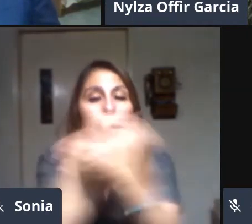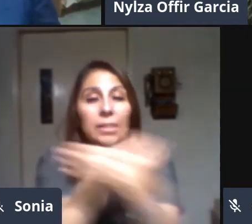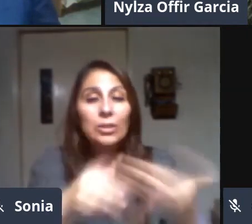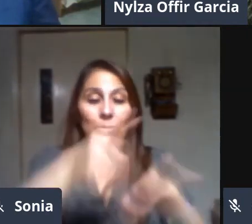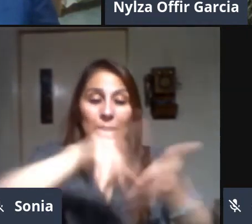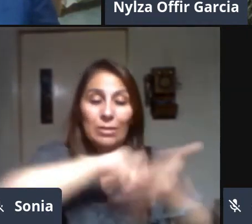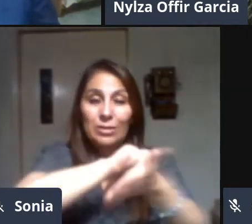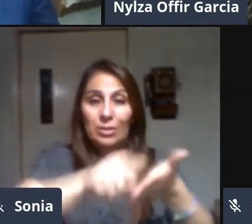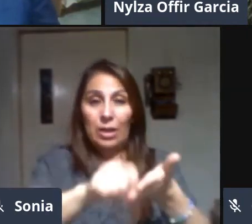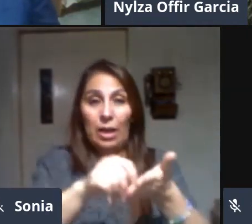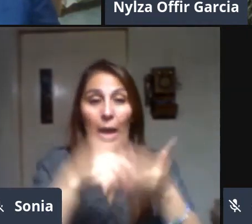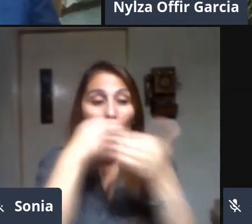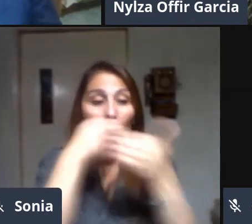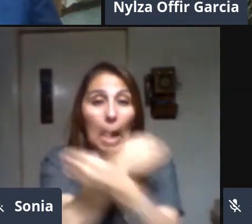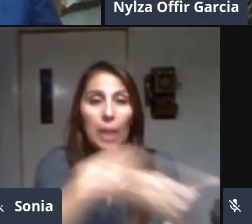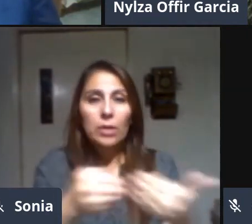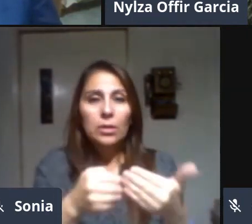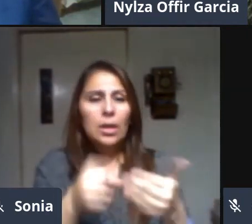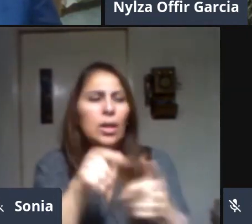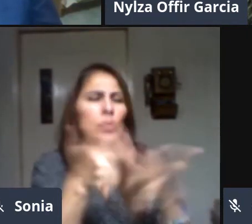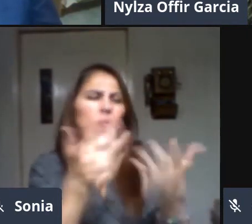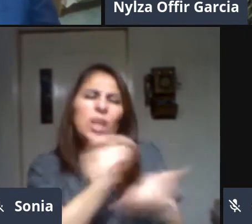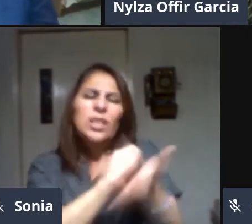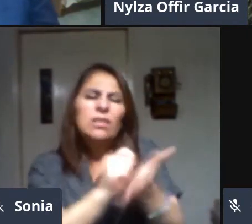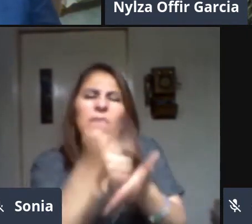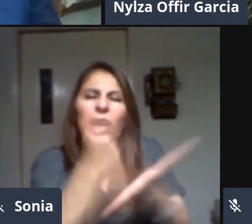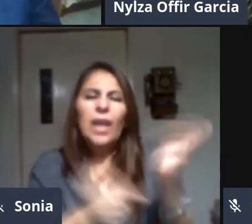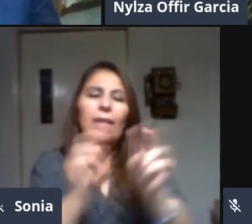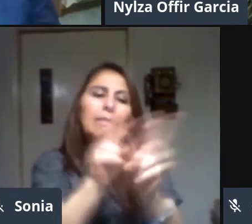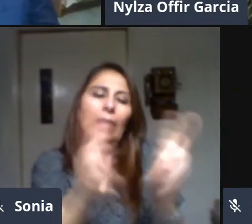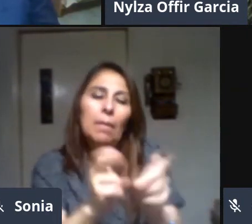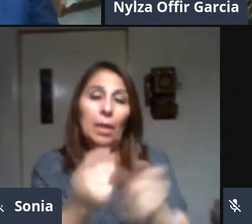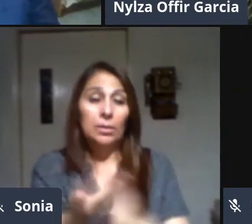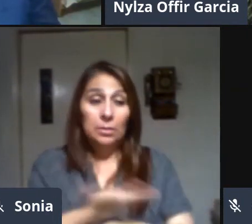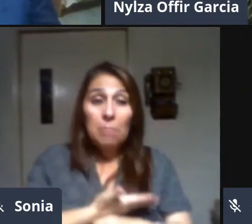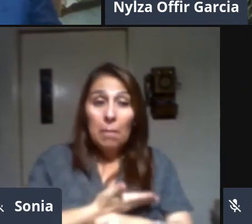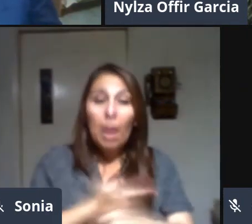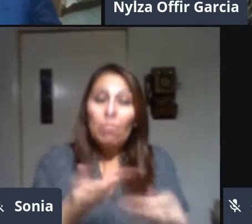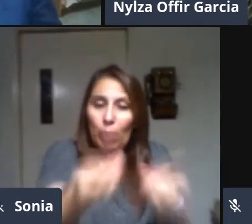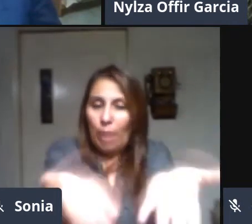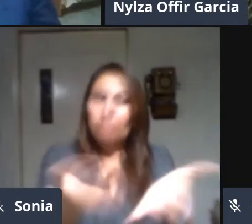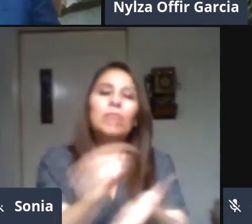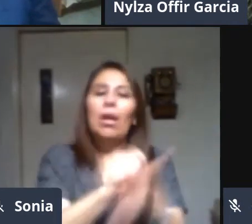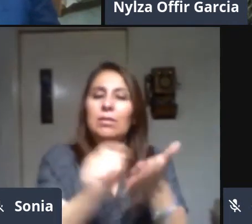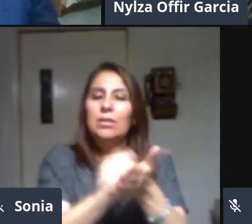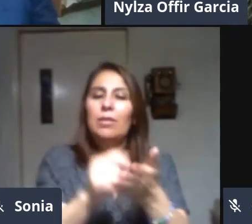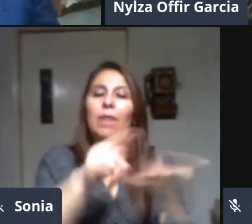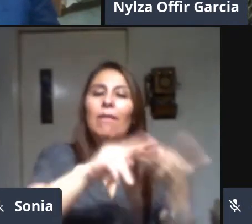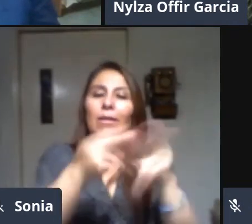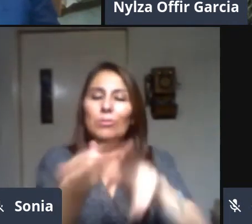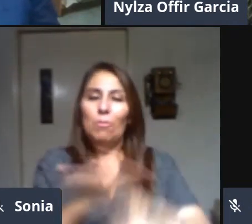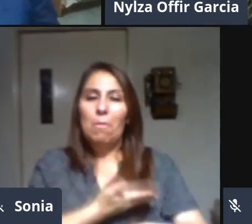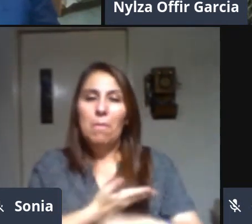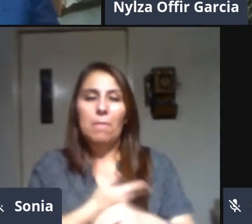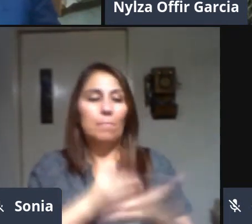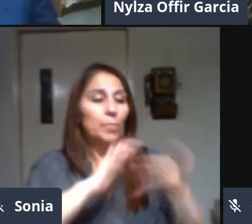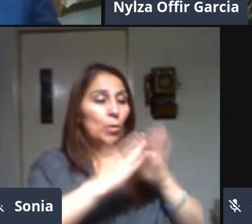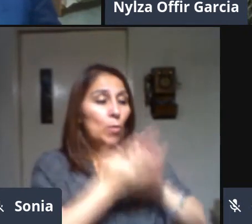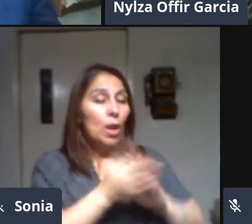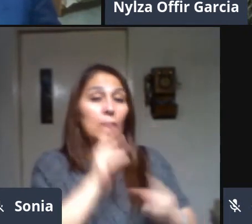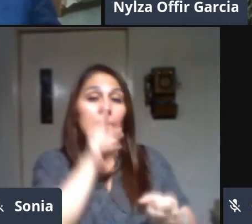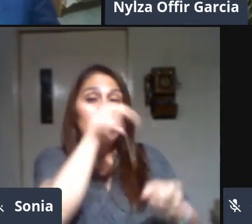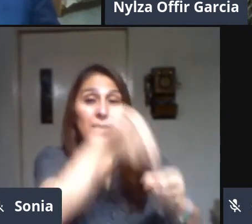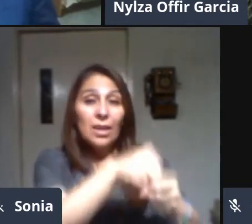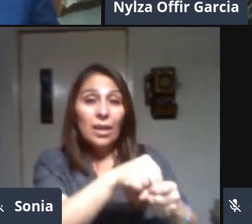el niño sobre que quiere escribir quiere escribir sobre su mami escriba sobre su mano en las comunidades indígenas con los niños de los campos